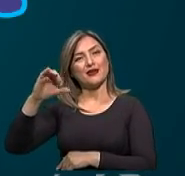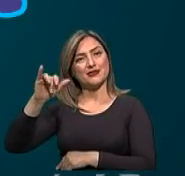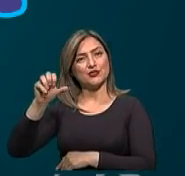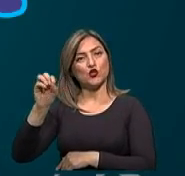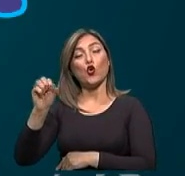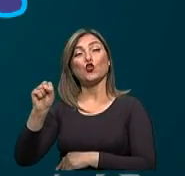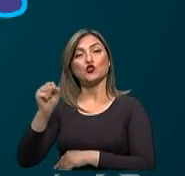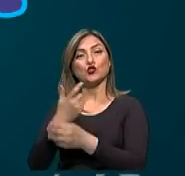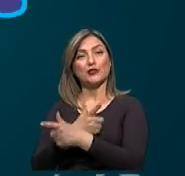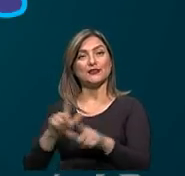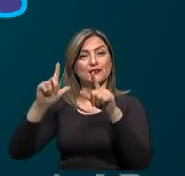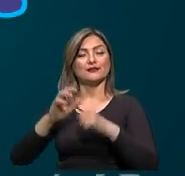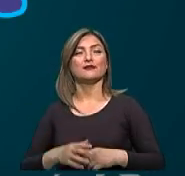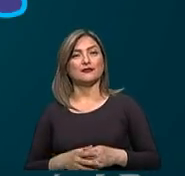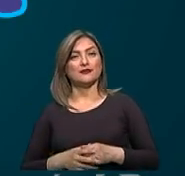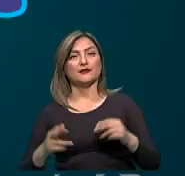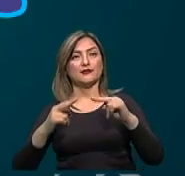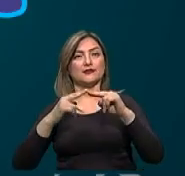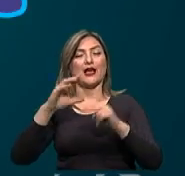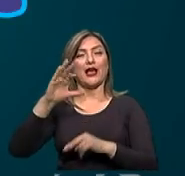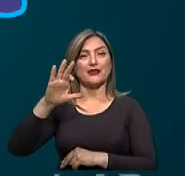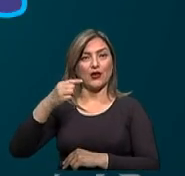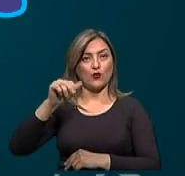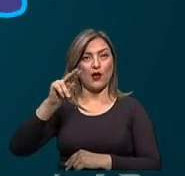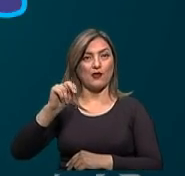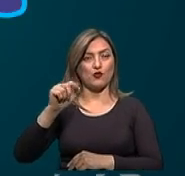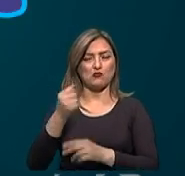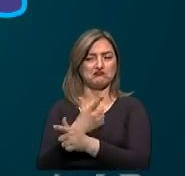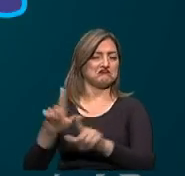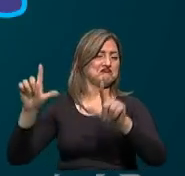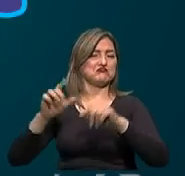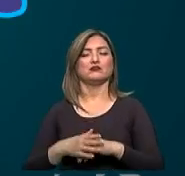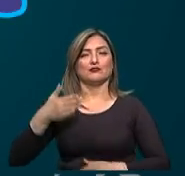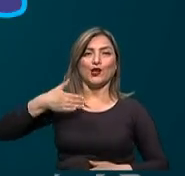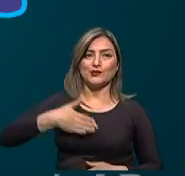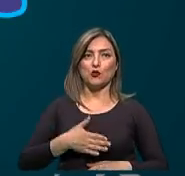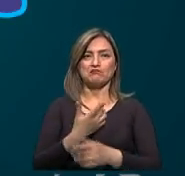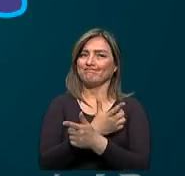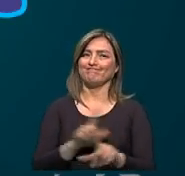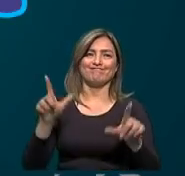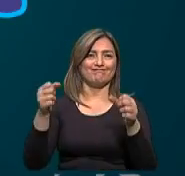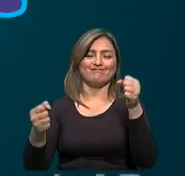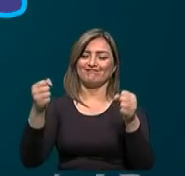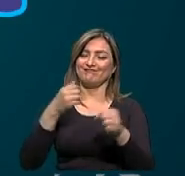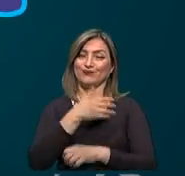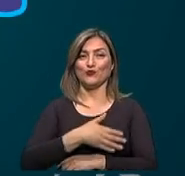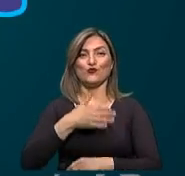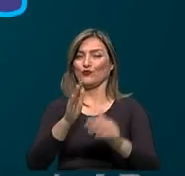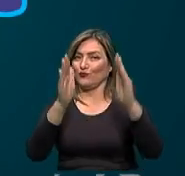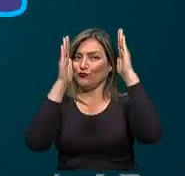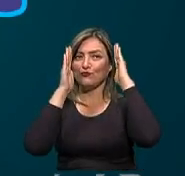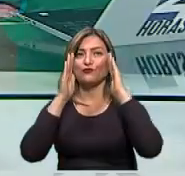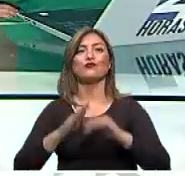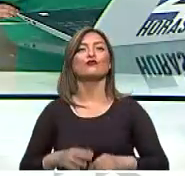restricción. En el puente de Catahuango tampoco hay restricción. Y en la avenida Simón Bolívar no hay restricción. Así que, por favor, preste